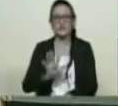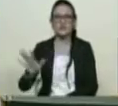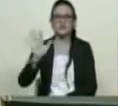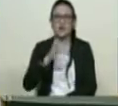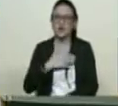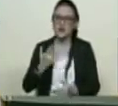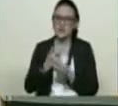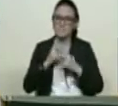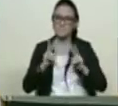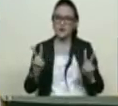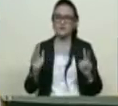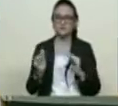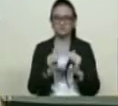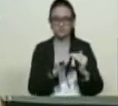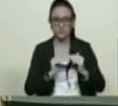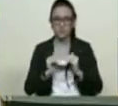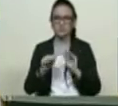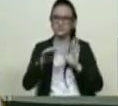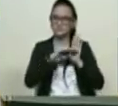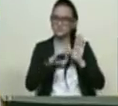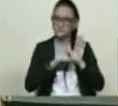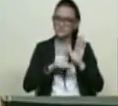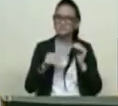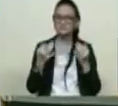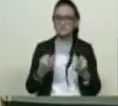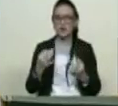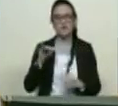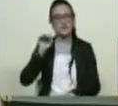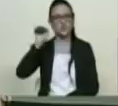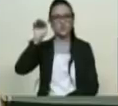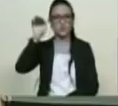paz, estabilidad, garantía de futuro.